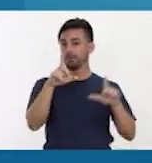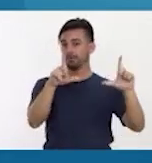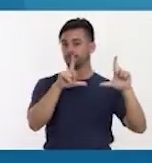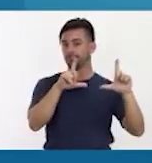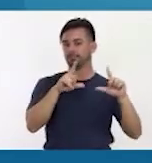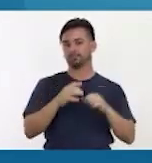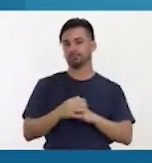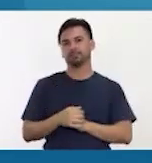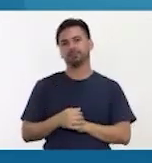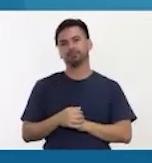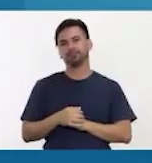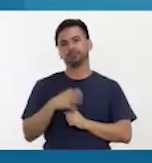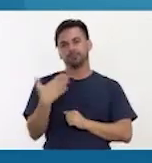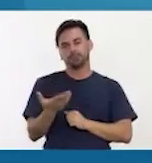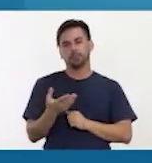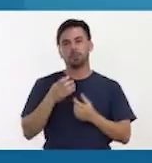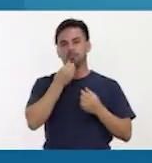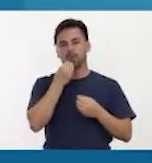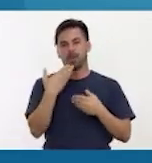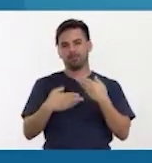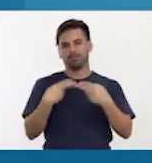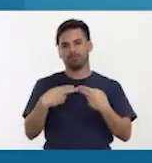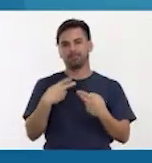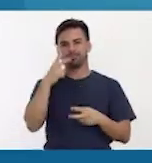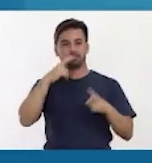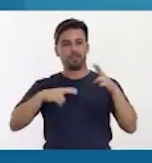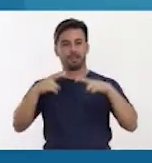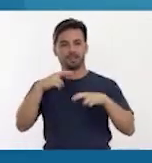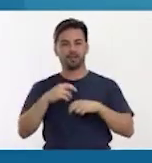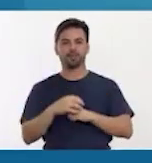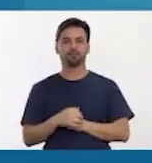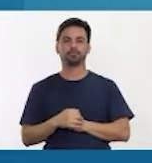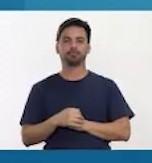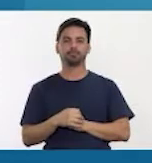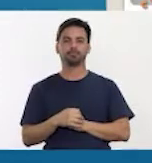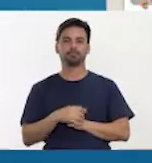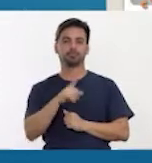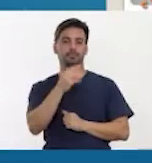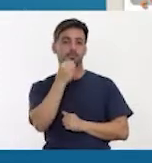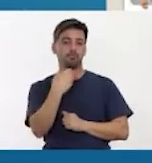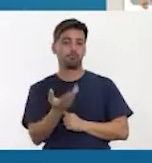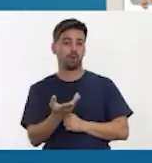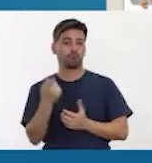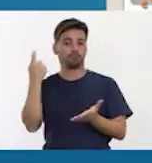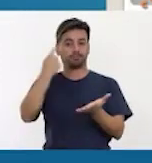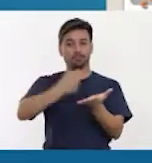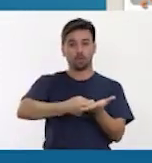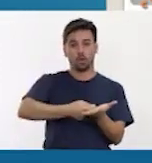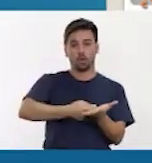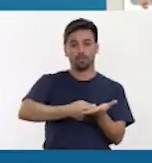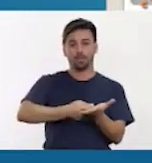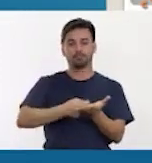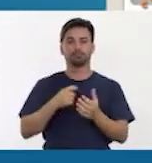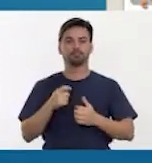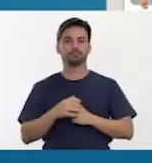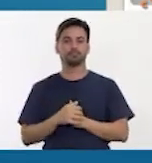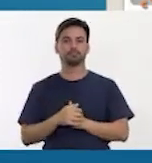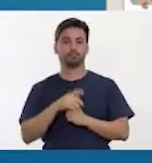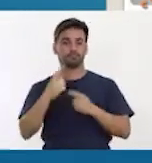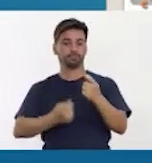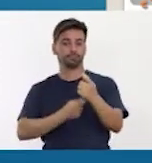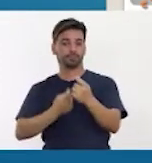diferentes vías. Y en pantalla les muestro cuáles son estas vías. Por la